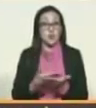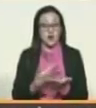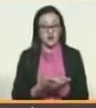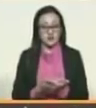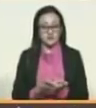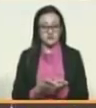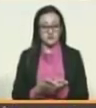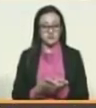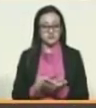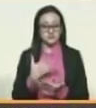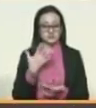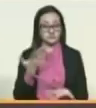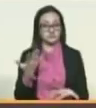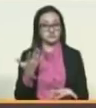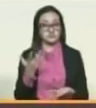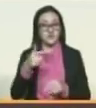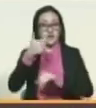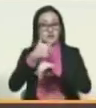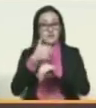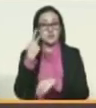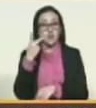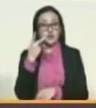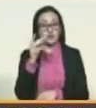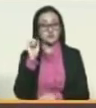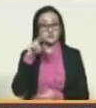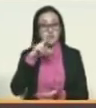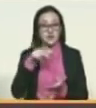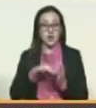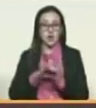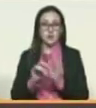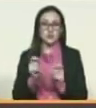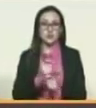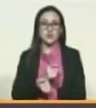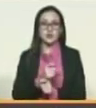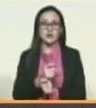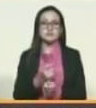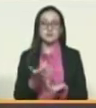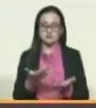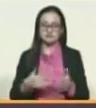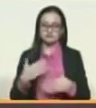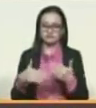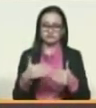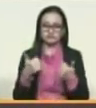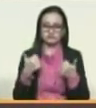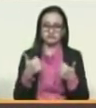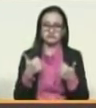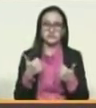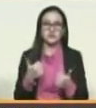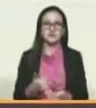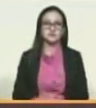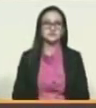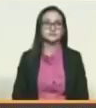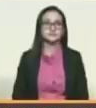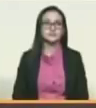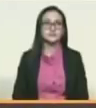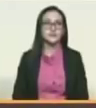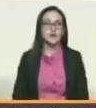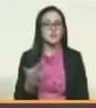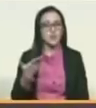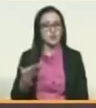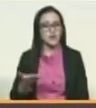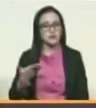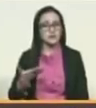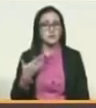jefe de Estado como por el jefe político de la Asamblea Nacional Constituyente se lleven adelante y se lleven a cabo. Muy importantes fueron estas